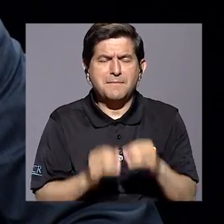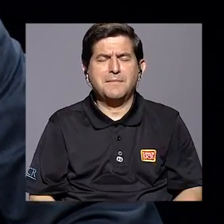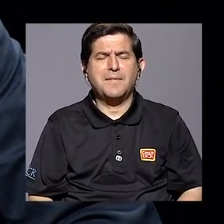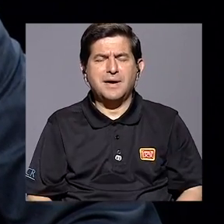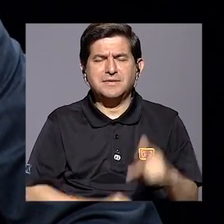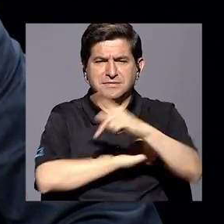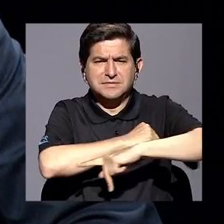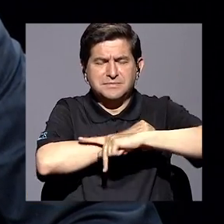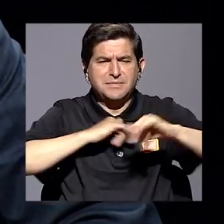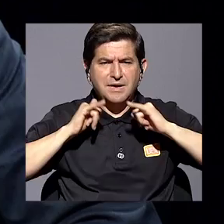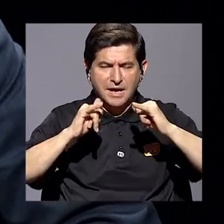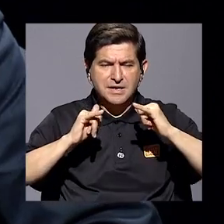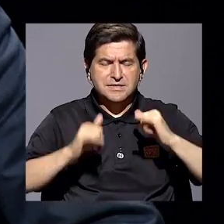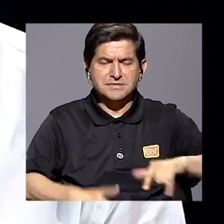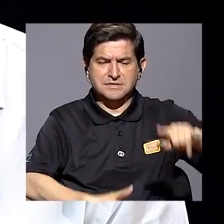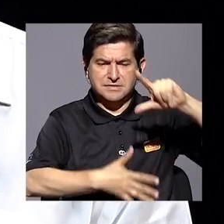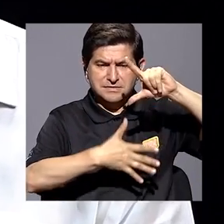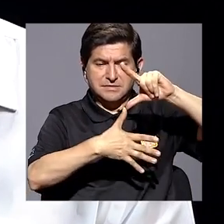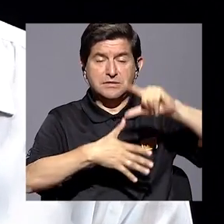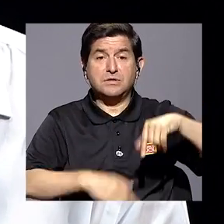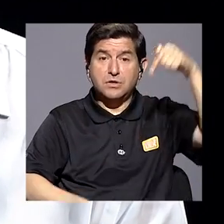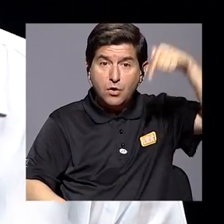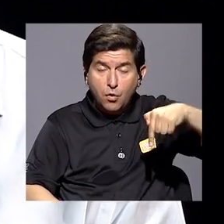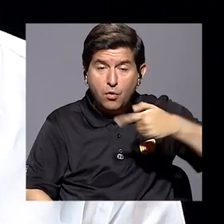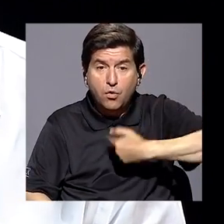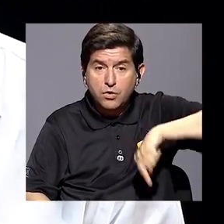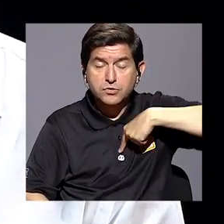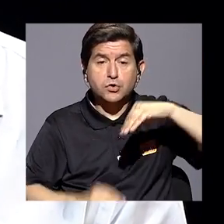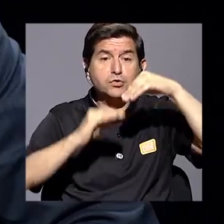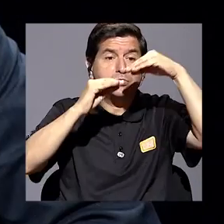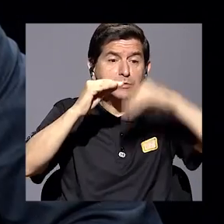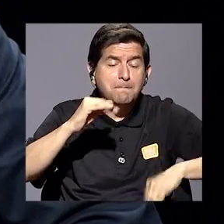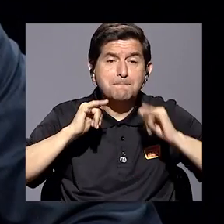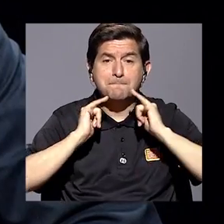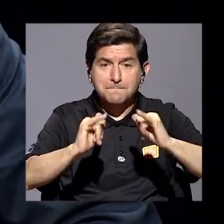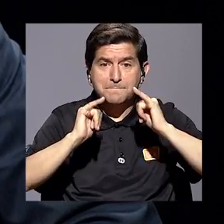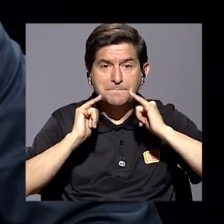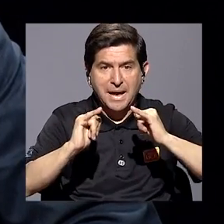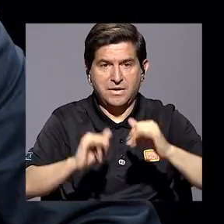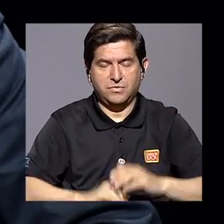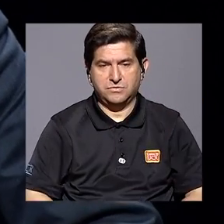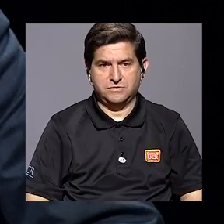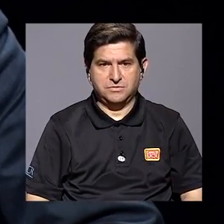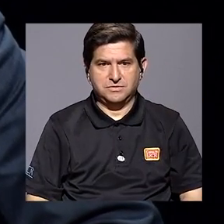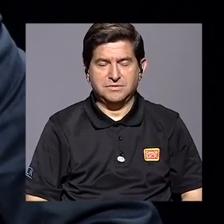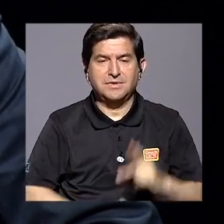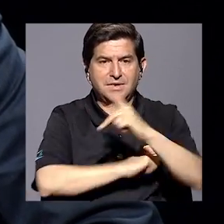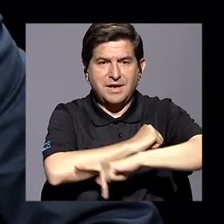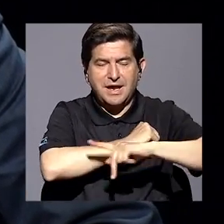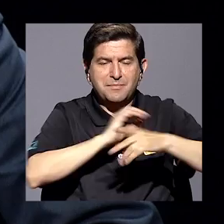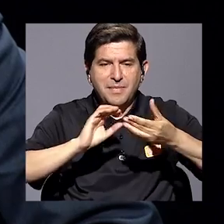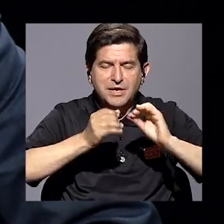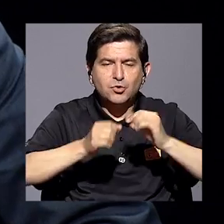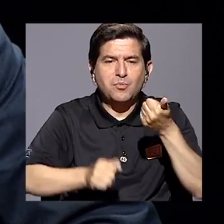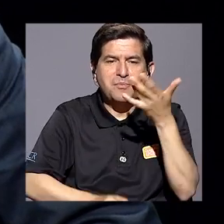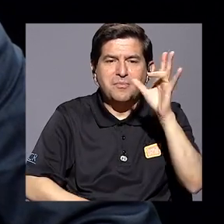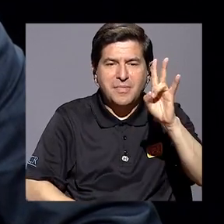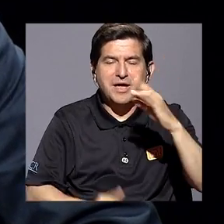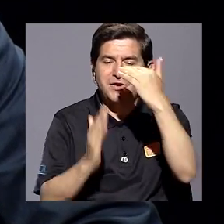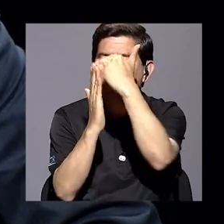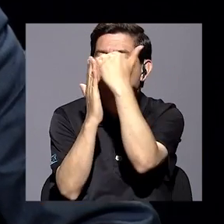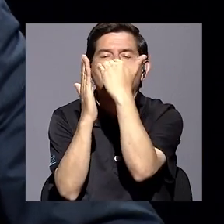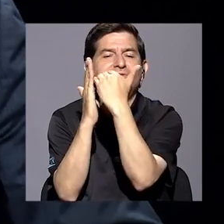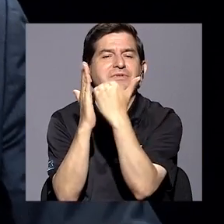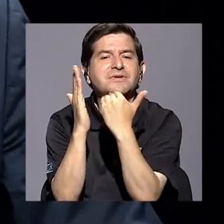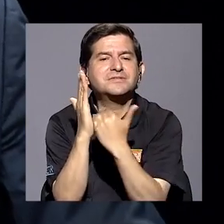de américa latina y hoy somos uno de los menos igualitarios de hecho somos el país número 17 en la